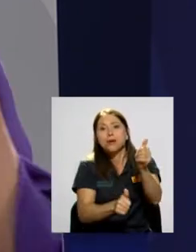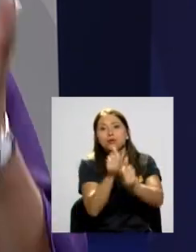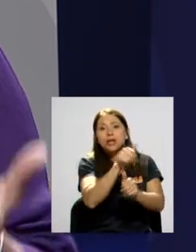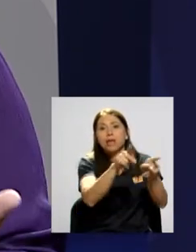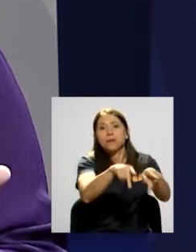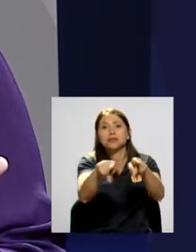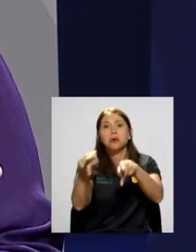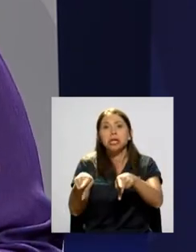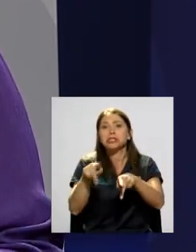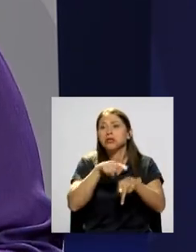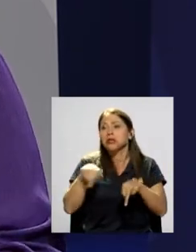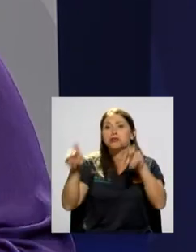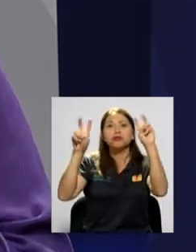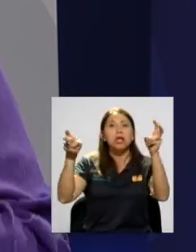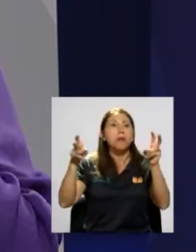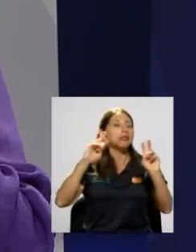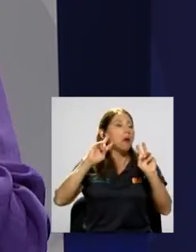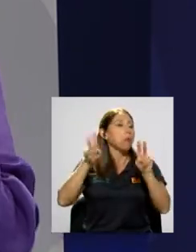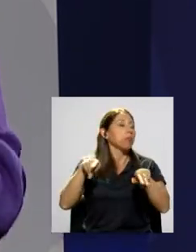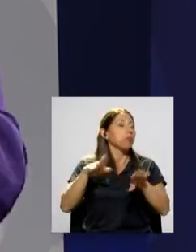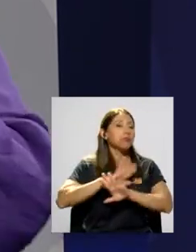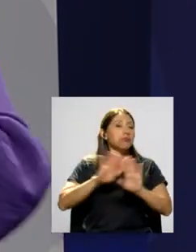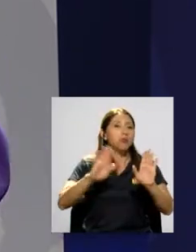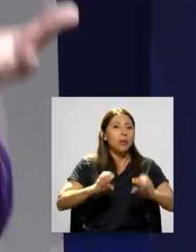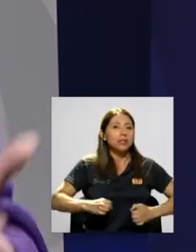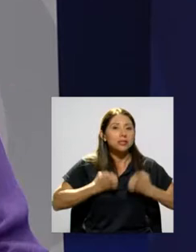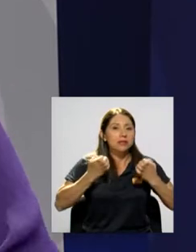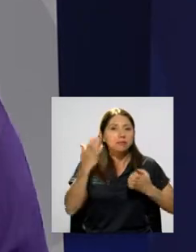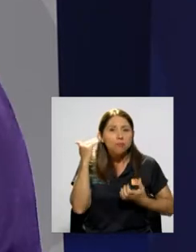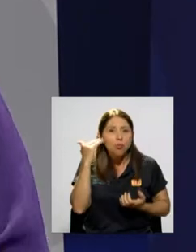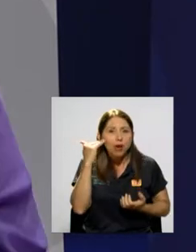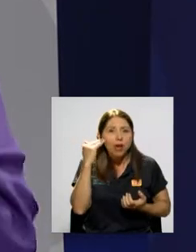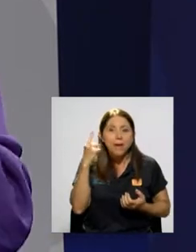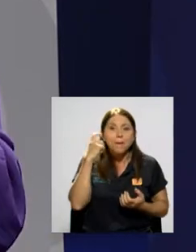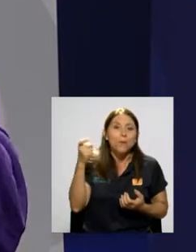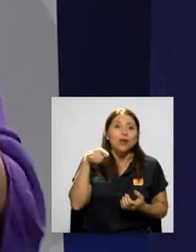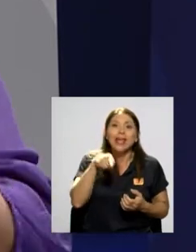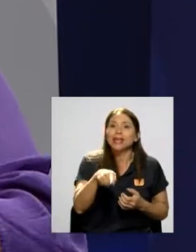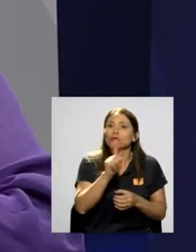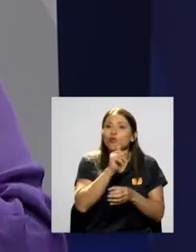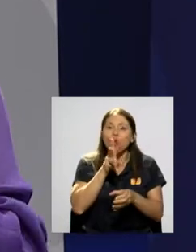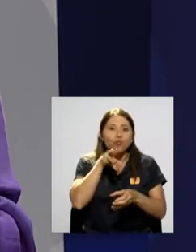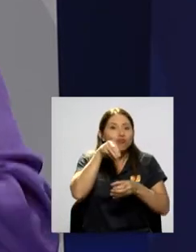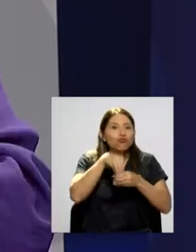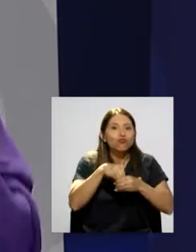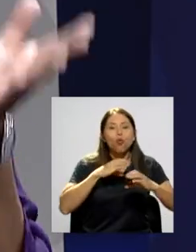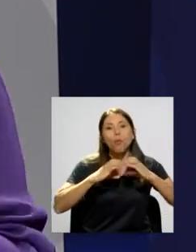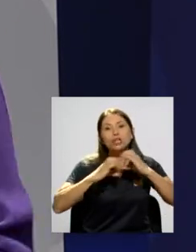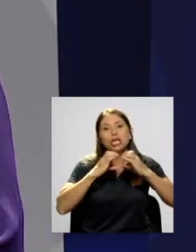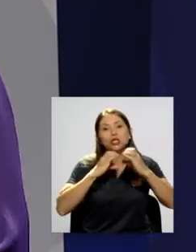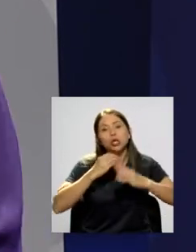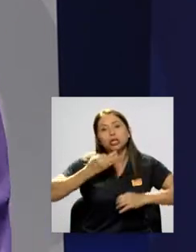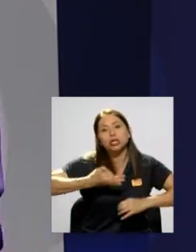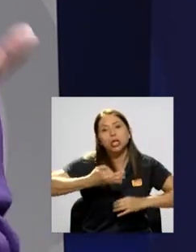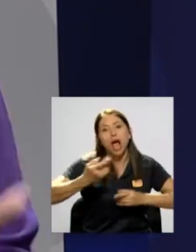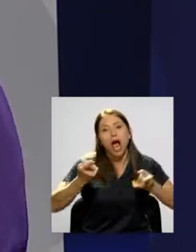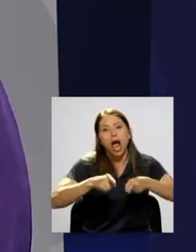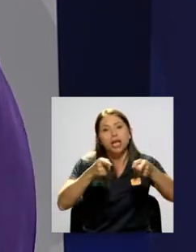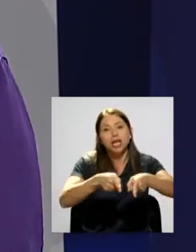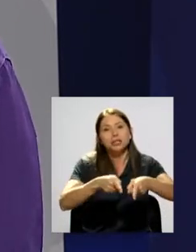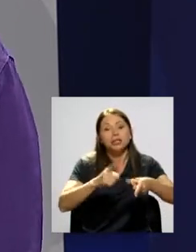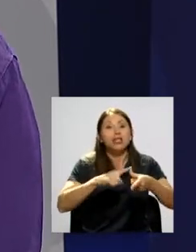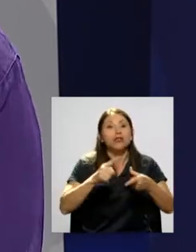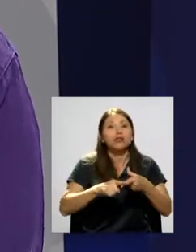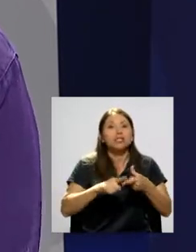no existen, ¿verdad? Porque no son parte de sus conversaciones diarias, de lo que ve, no son parte del mundo, entonces dejan